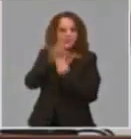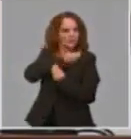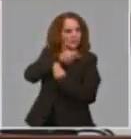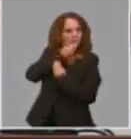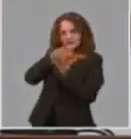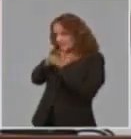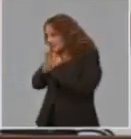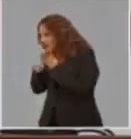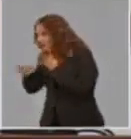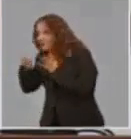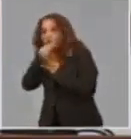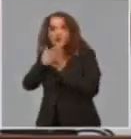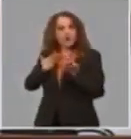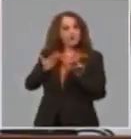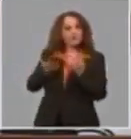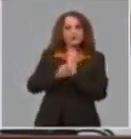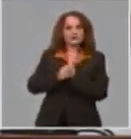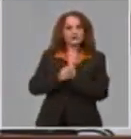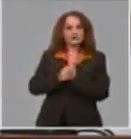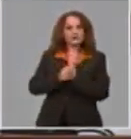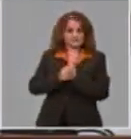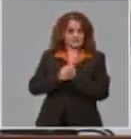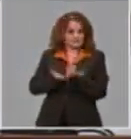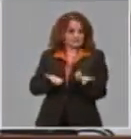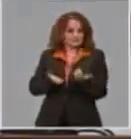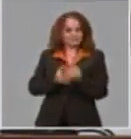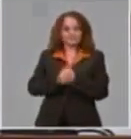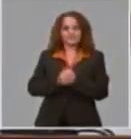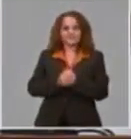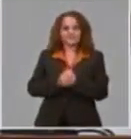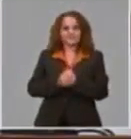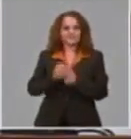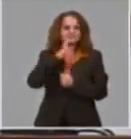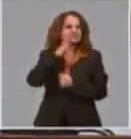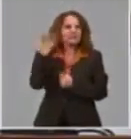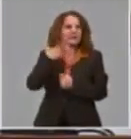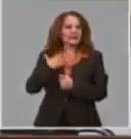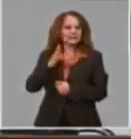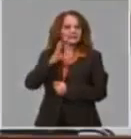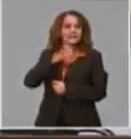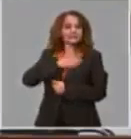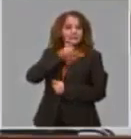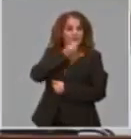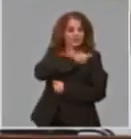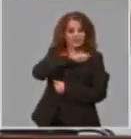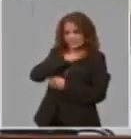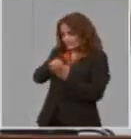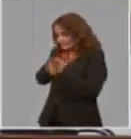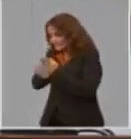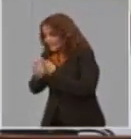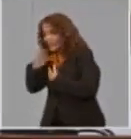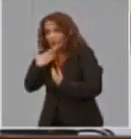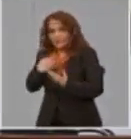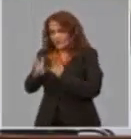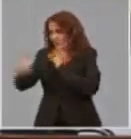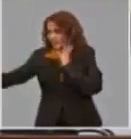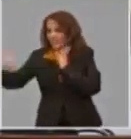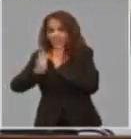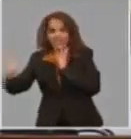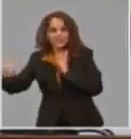dando a la mayoría? ¿Cuál es el espacio que le estamos dando a la población? ¿Qué derecho y qué posibilidad le estamos dando?